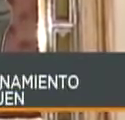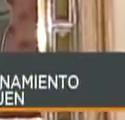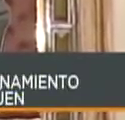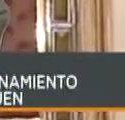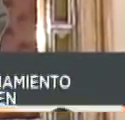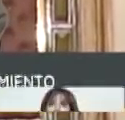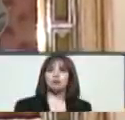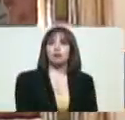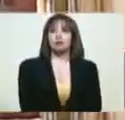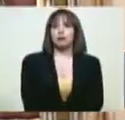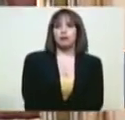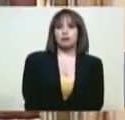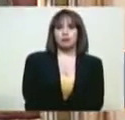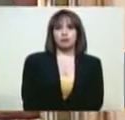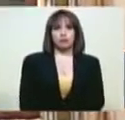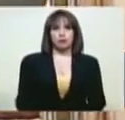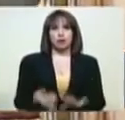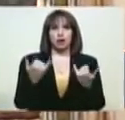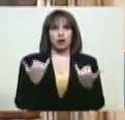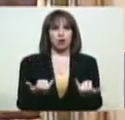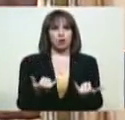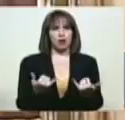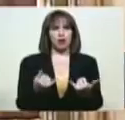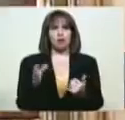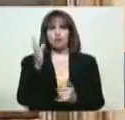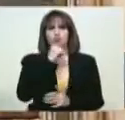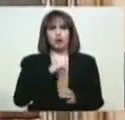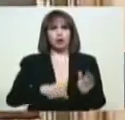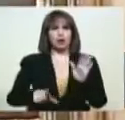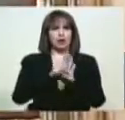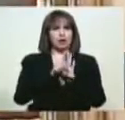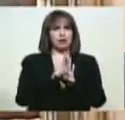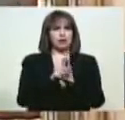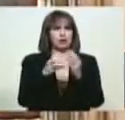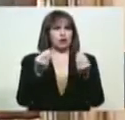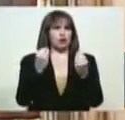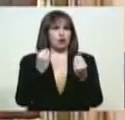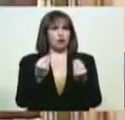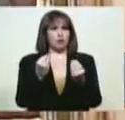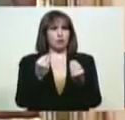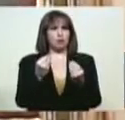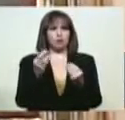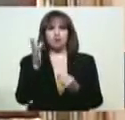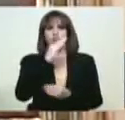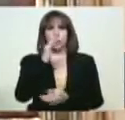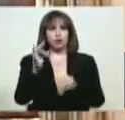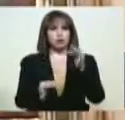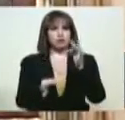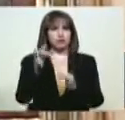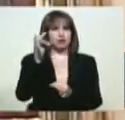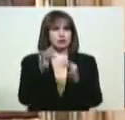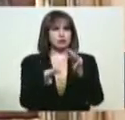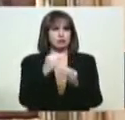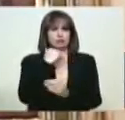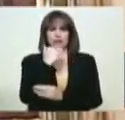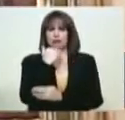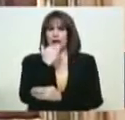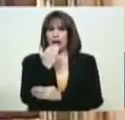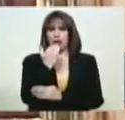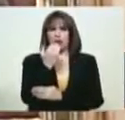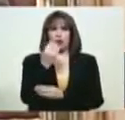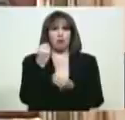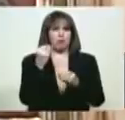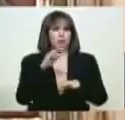ilegal, criminal, porque no tiene justificación alguna, porque